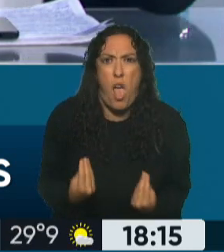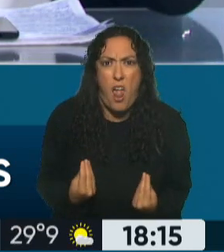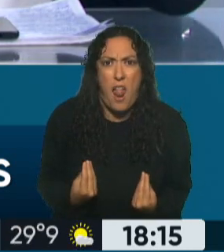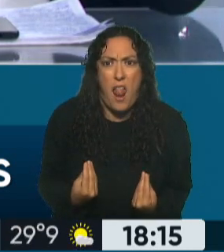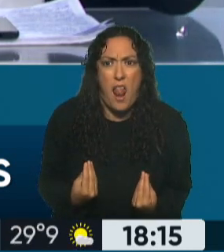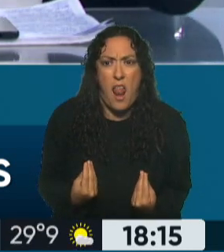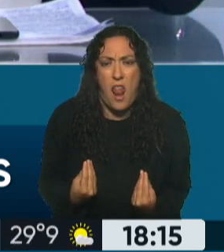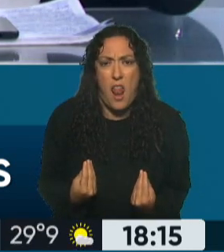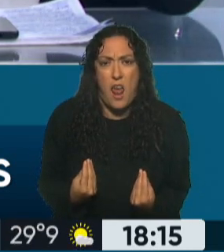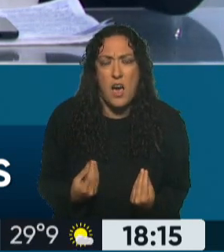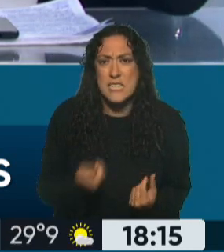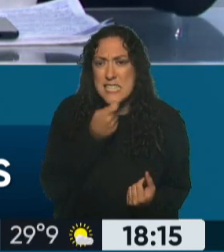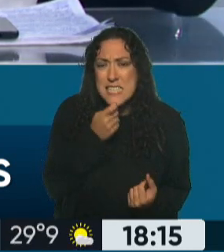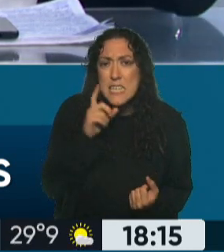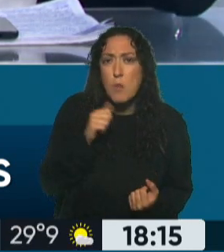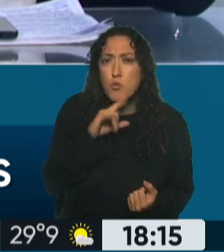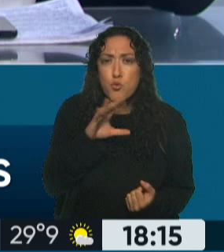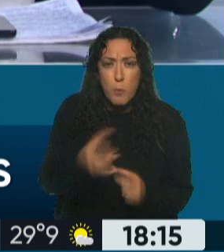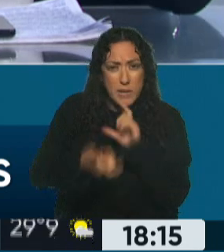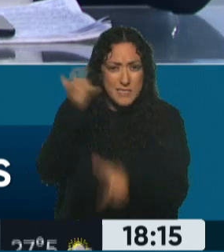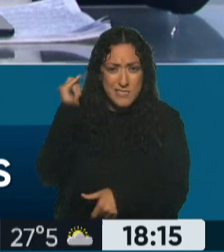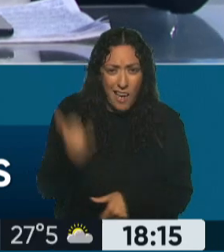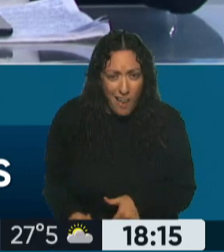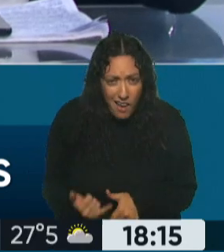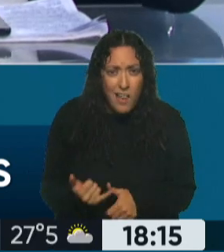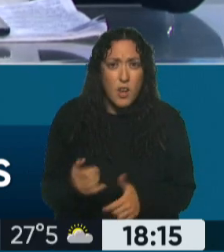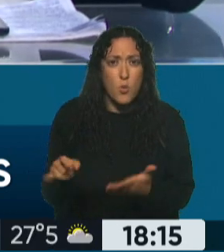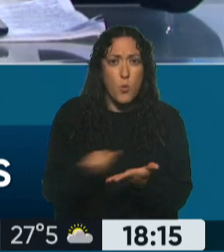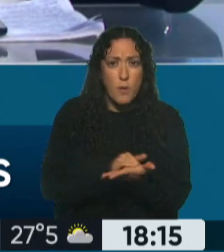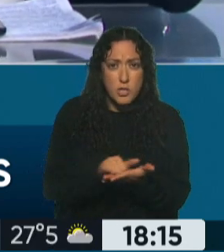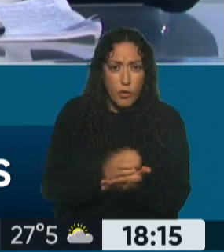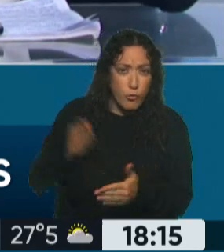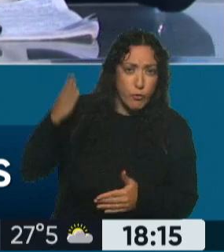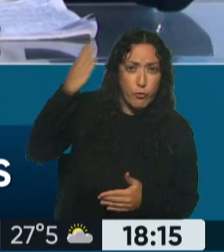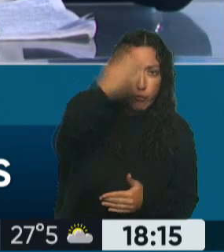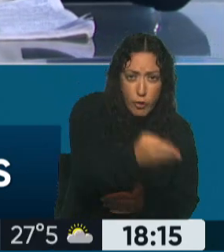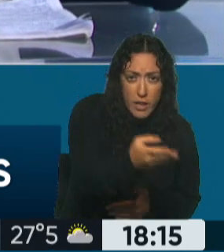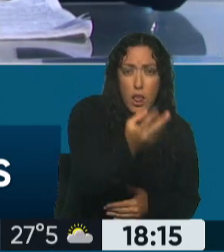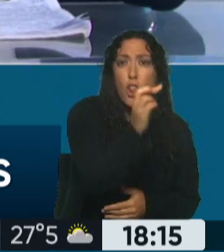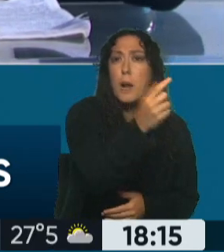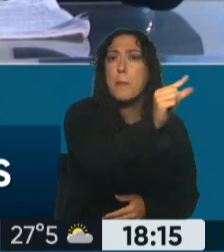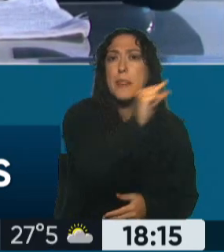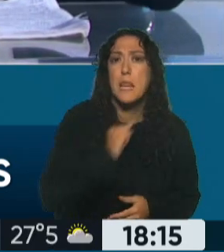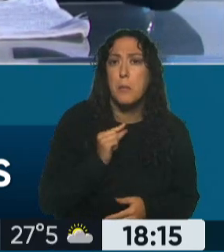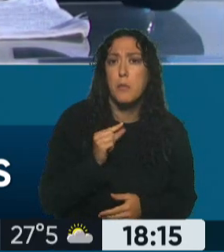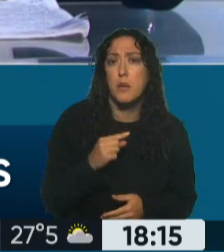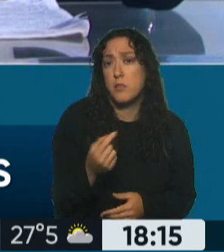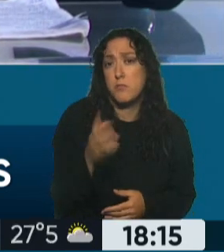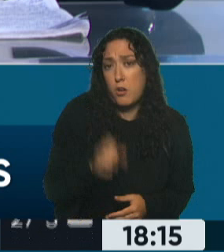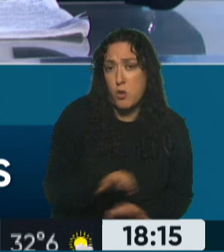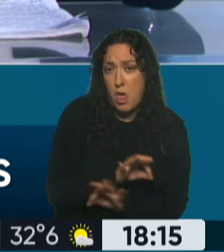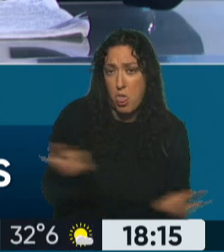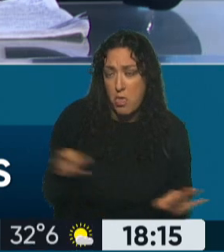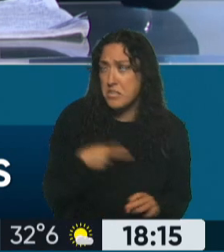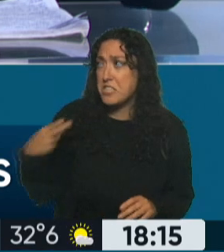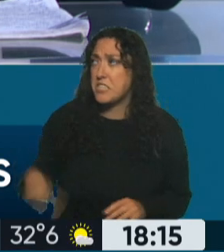si Lu capun tuvo la experiencia de ir a Nueva York di y con qué se vino los chinos le dijeron que no un